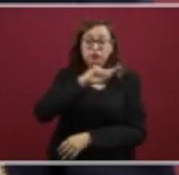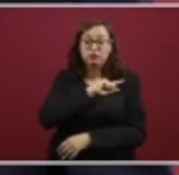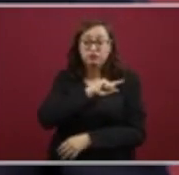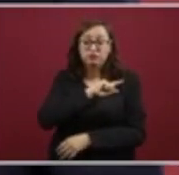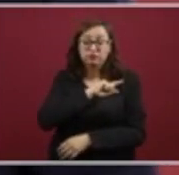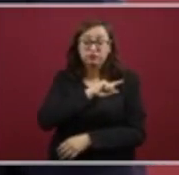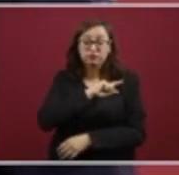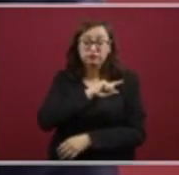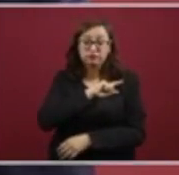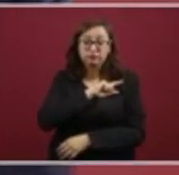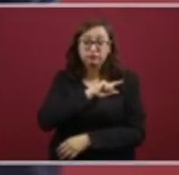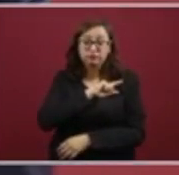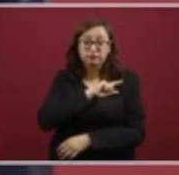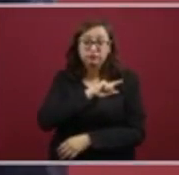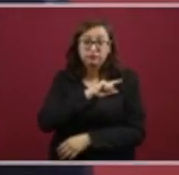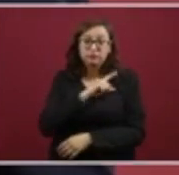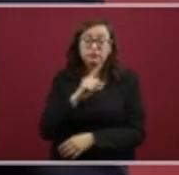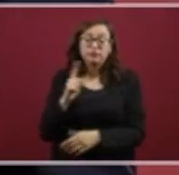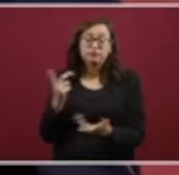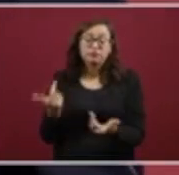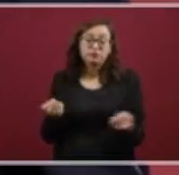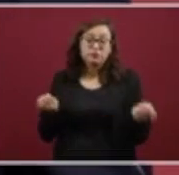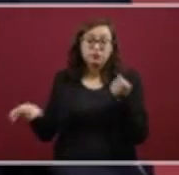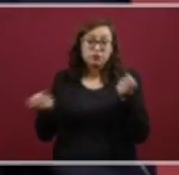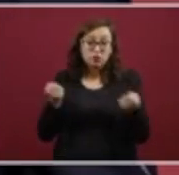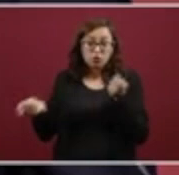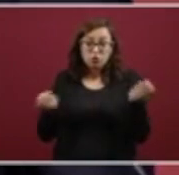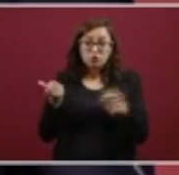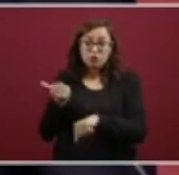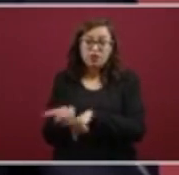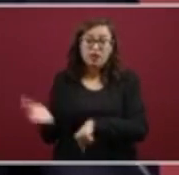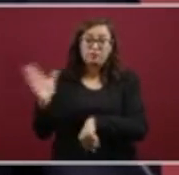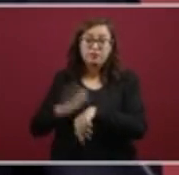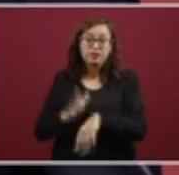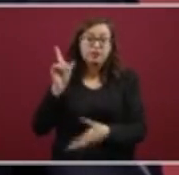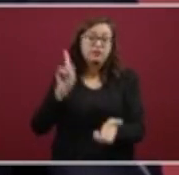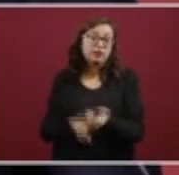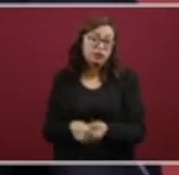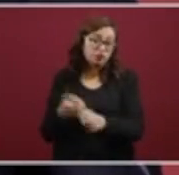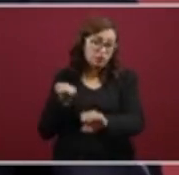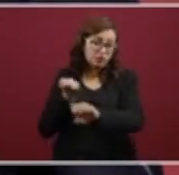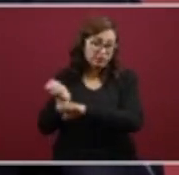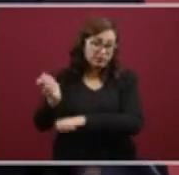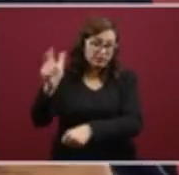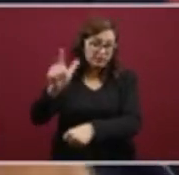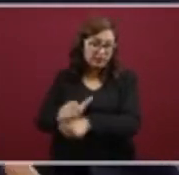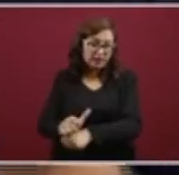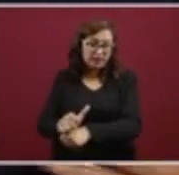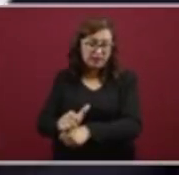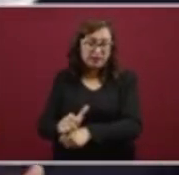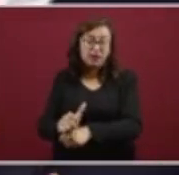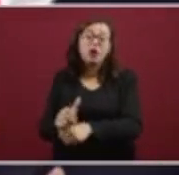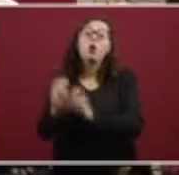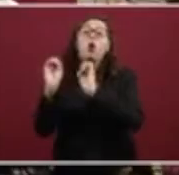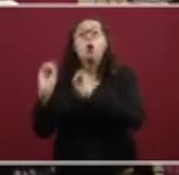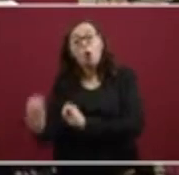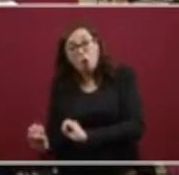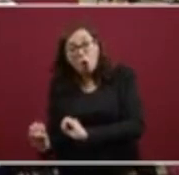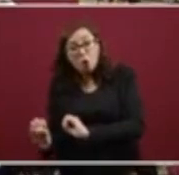que están administrados por los gobiernos estatales y en las unidades